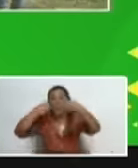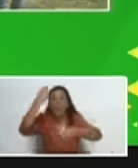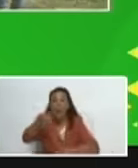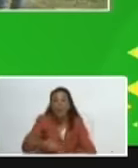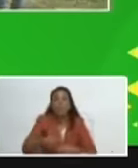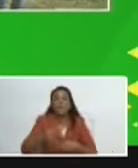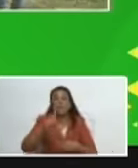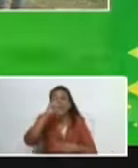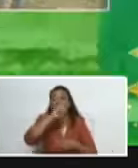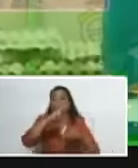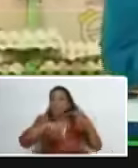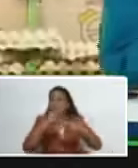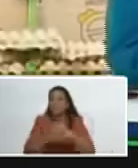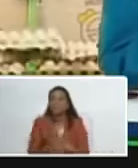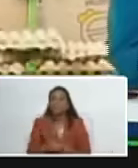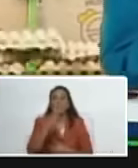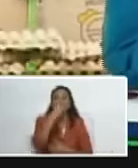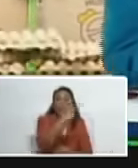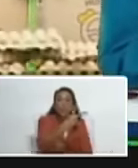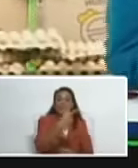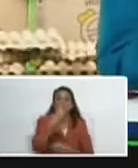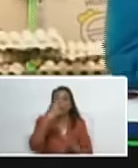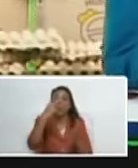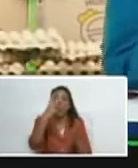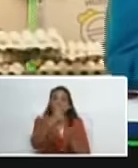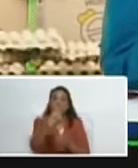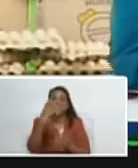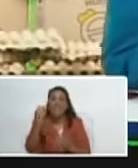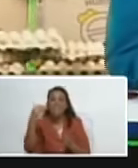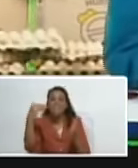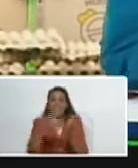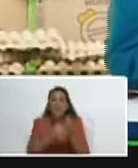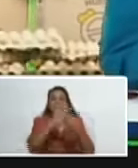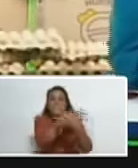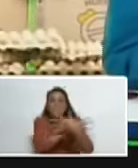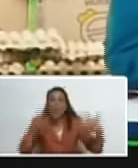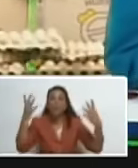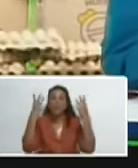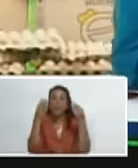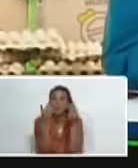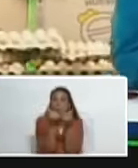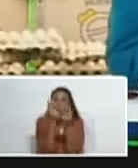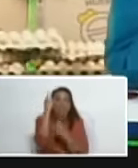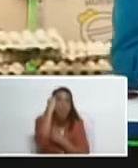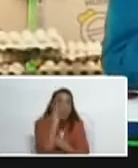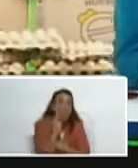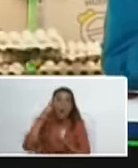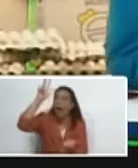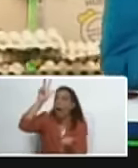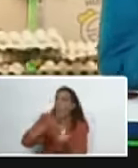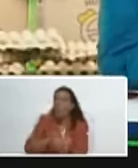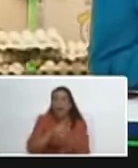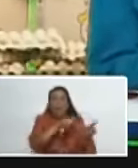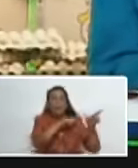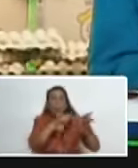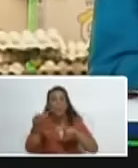ciclo productivo. 220 mil millones de bolívares del conglomerado Agrosur aprobado.